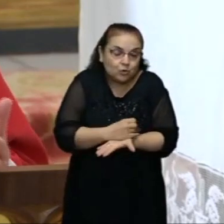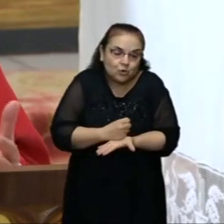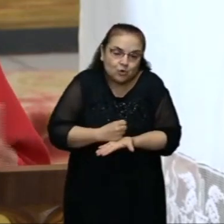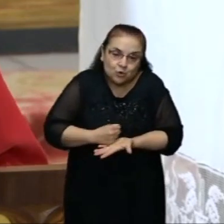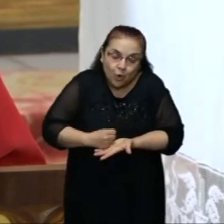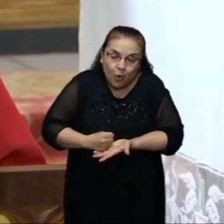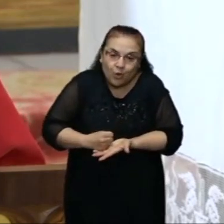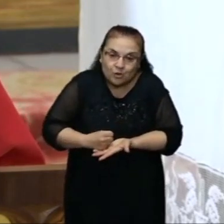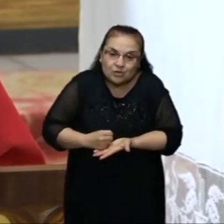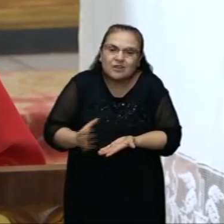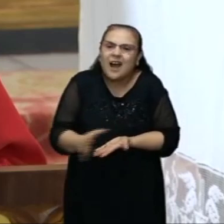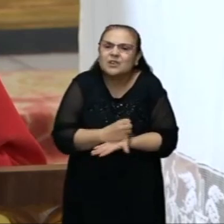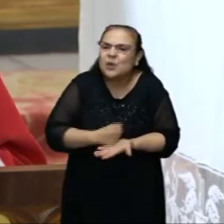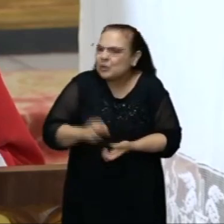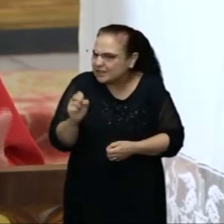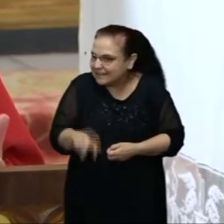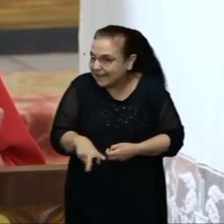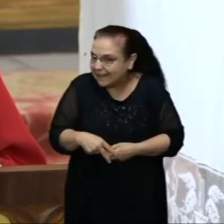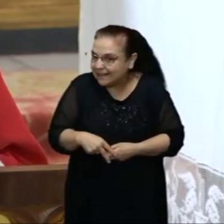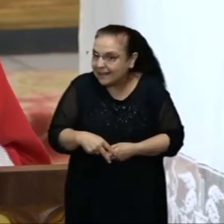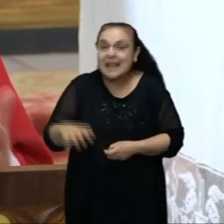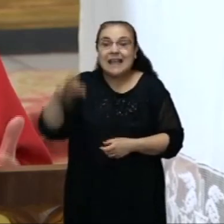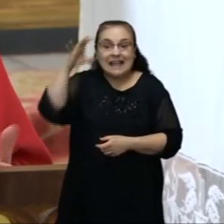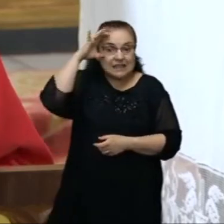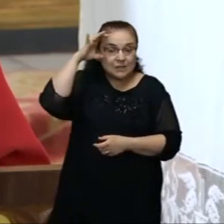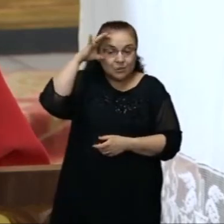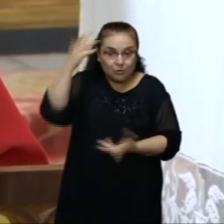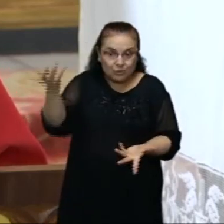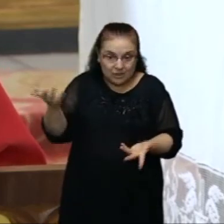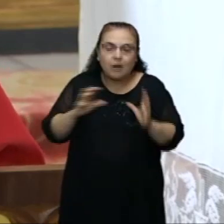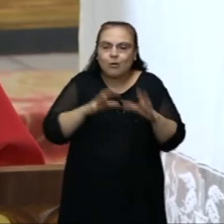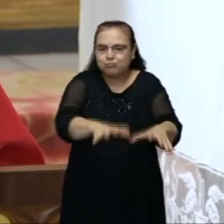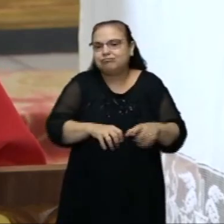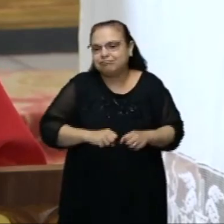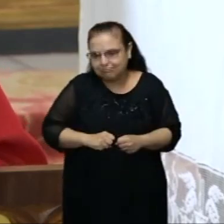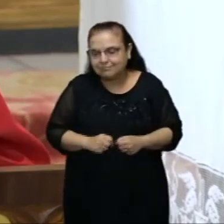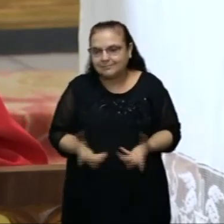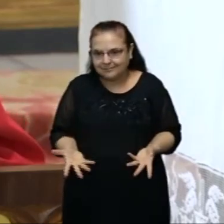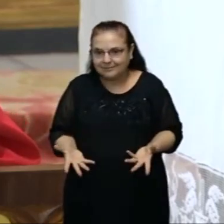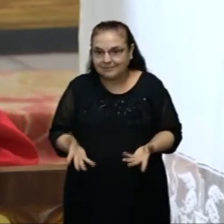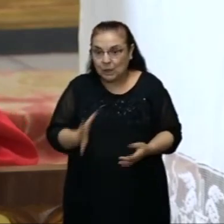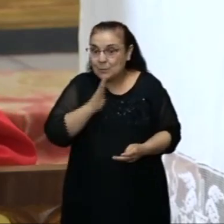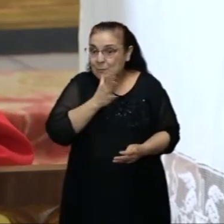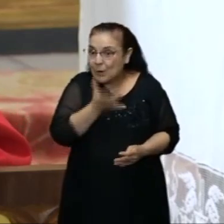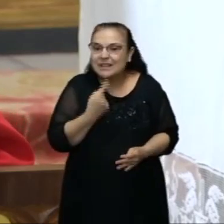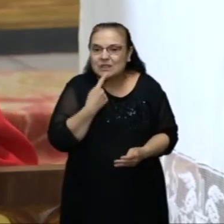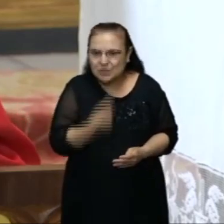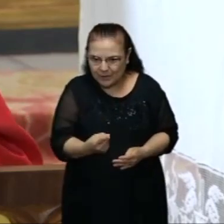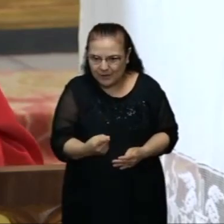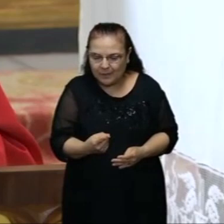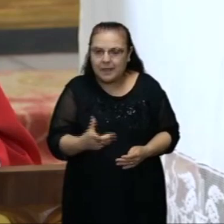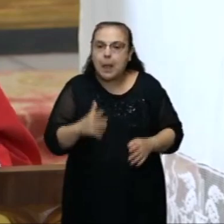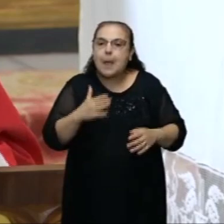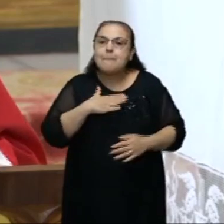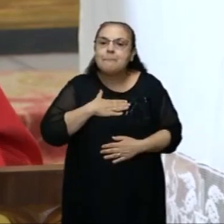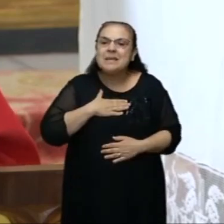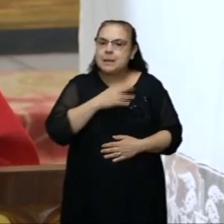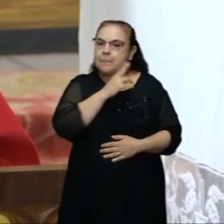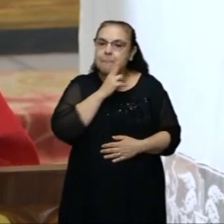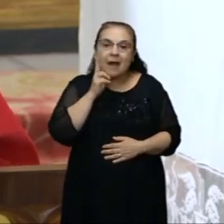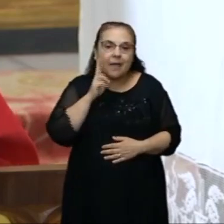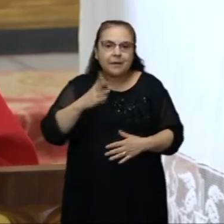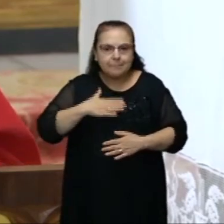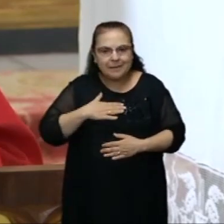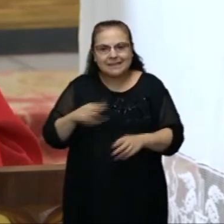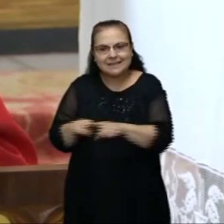aquellos que quieren escucharla, acogerla y vivirla. Por eso dice: mi madre y mis hermanos son